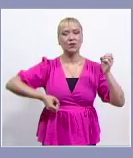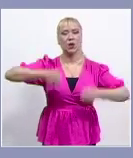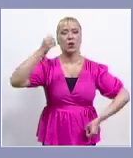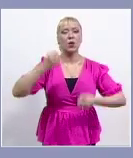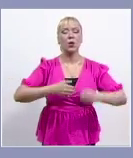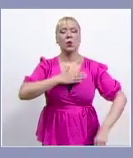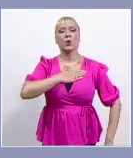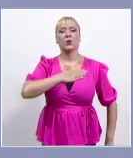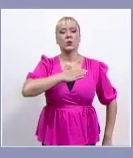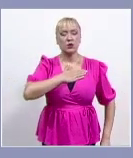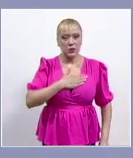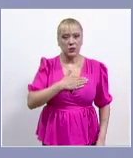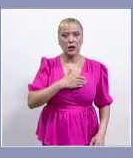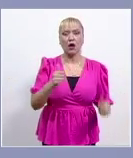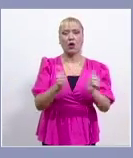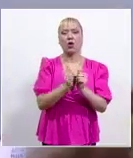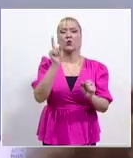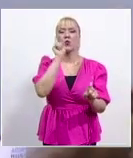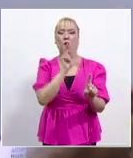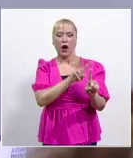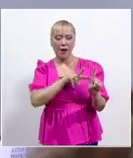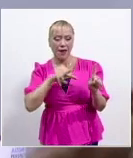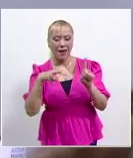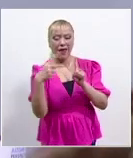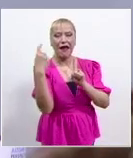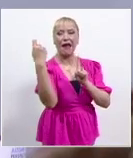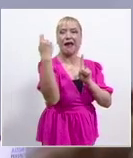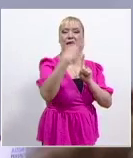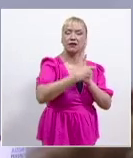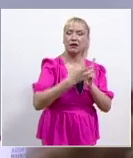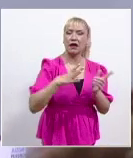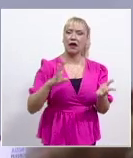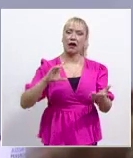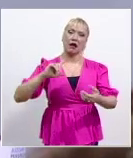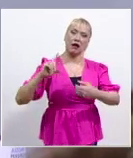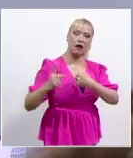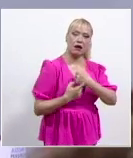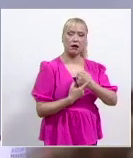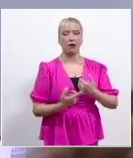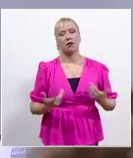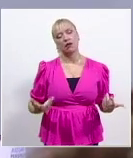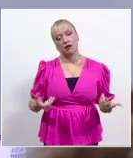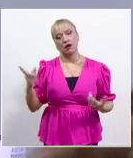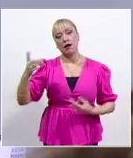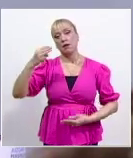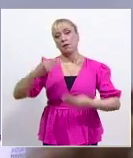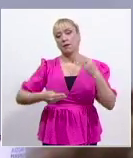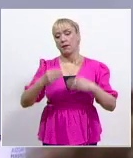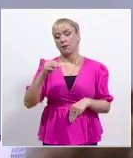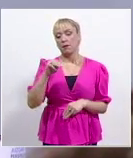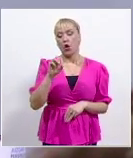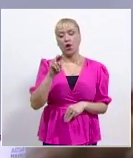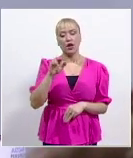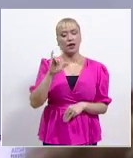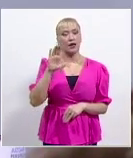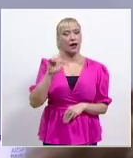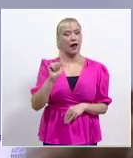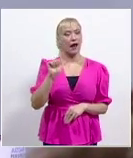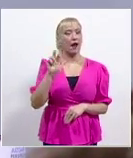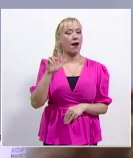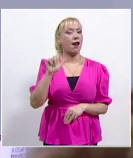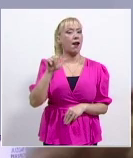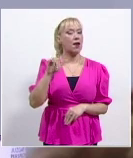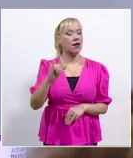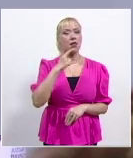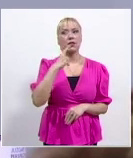con perspectiva de género. La magistrada de la Sala Superior, Mónica Aralí Soto Fregoso, recordó que el